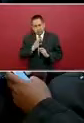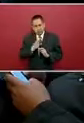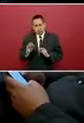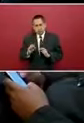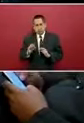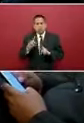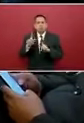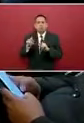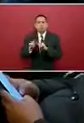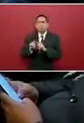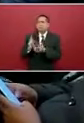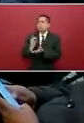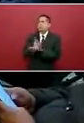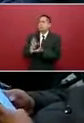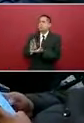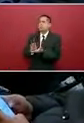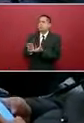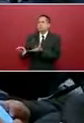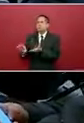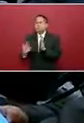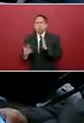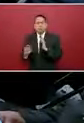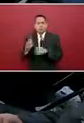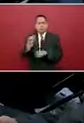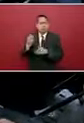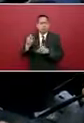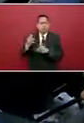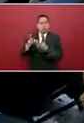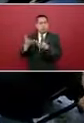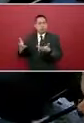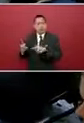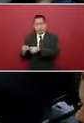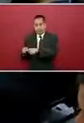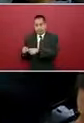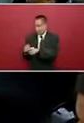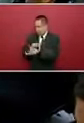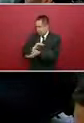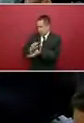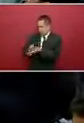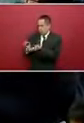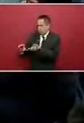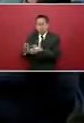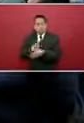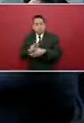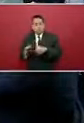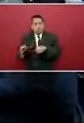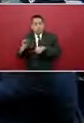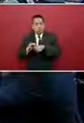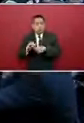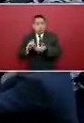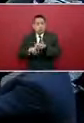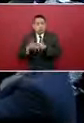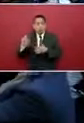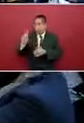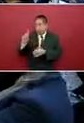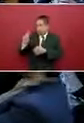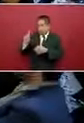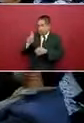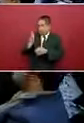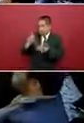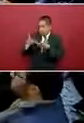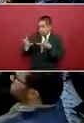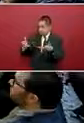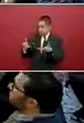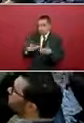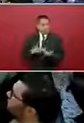darle el apoyo al que tiene 20 hectáreas o hasta 20 hectáreas. Se puede subir hasta 30,